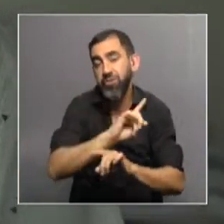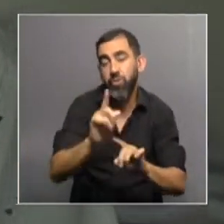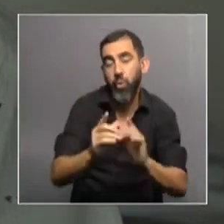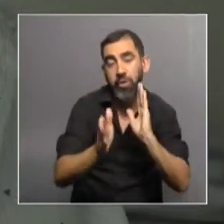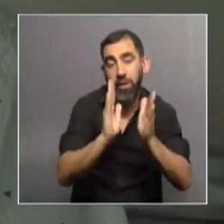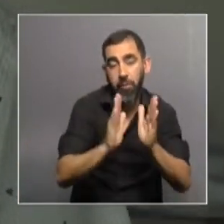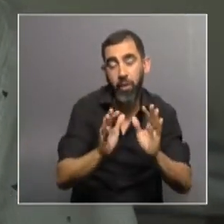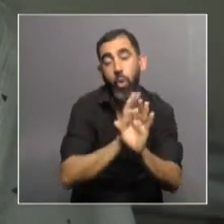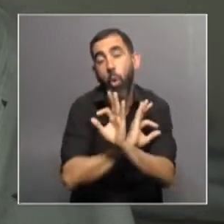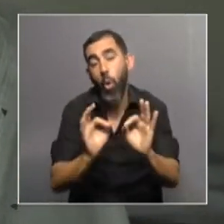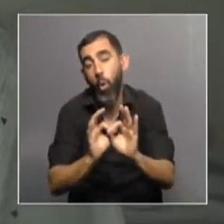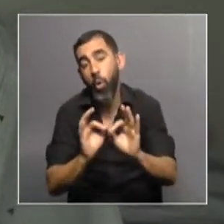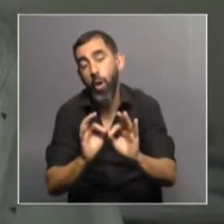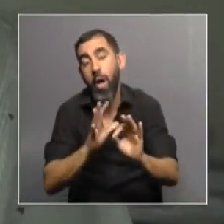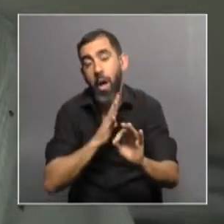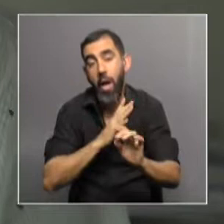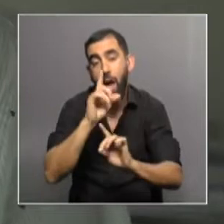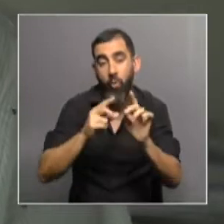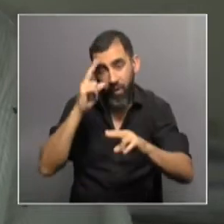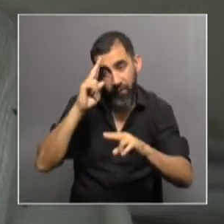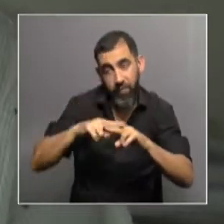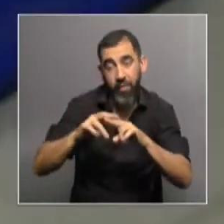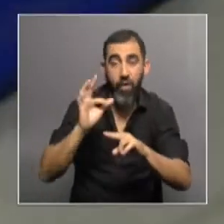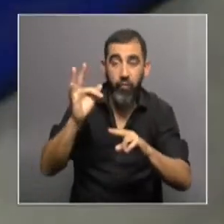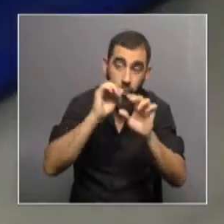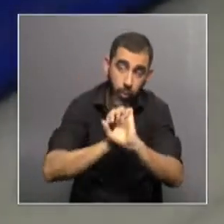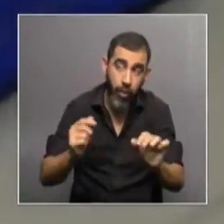efectiva o si tenemos predisposición a algún tipo de enfermedades.